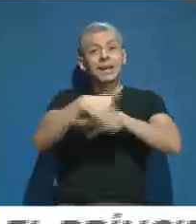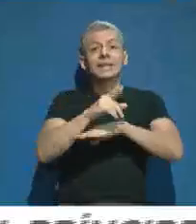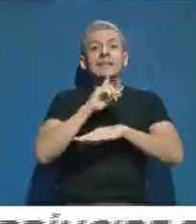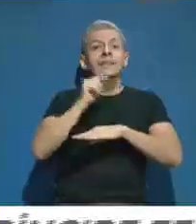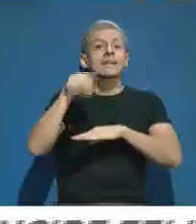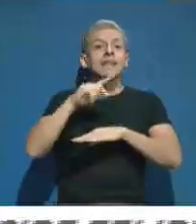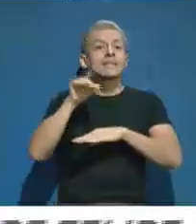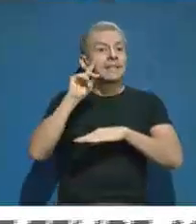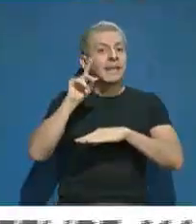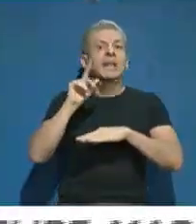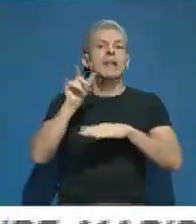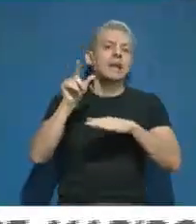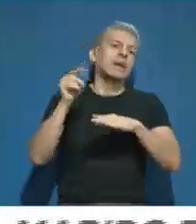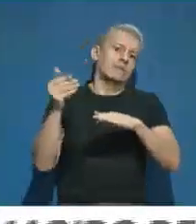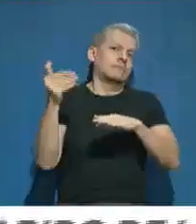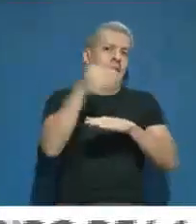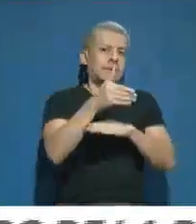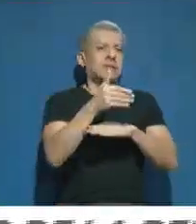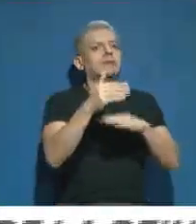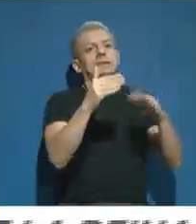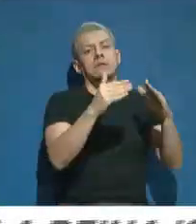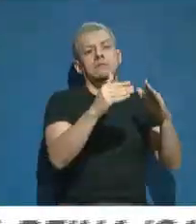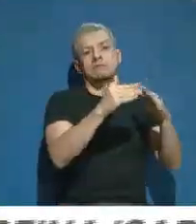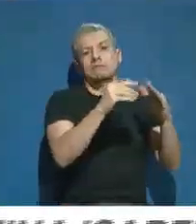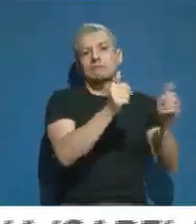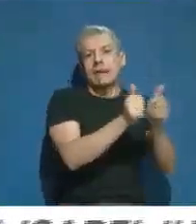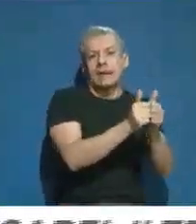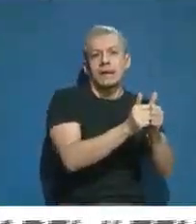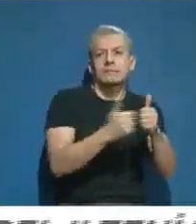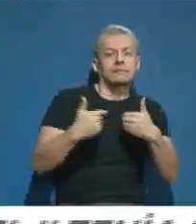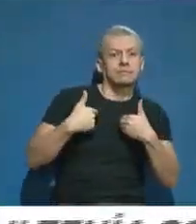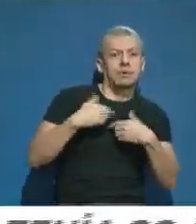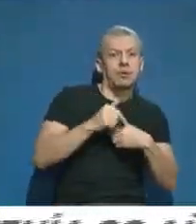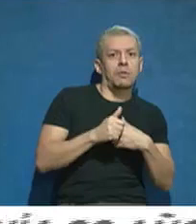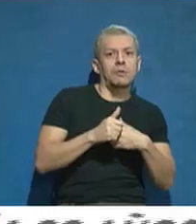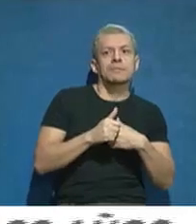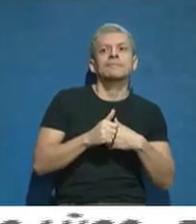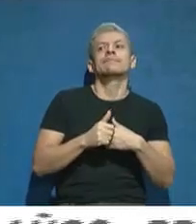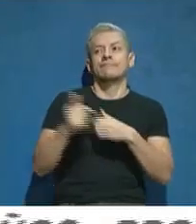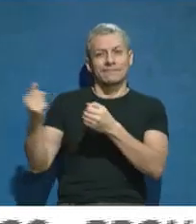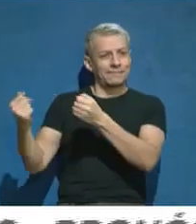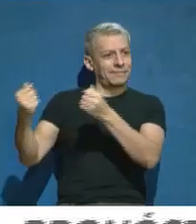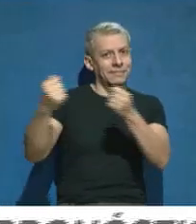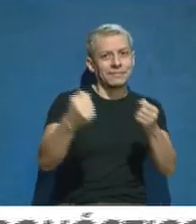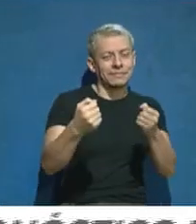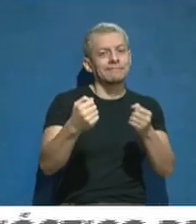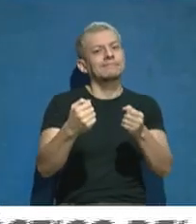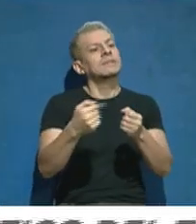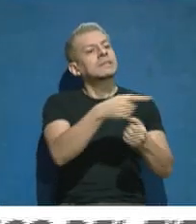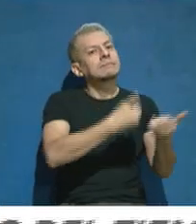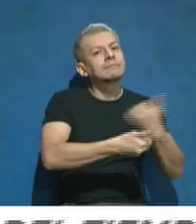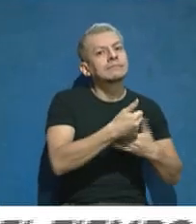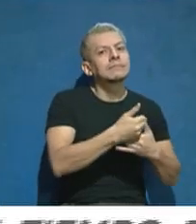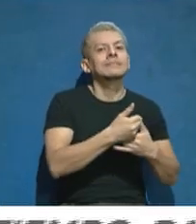notificación a esta pareja que fue víctima de uno de los atracos, y precisamente la familia no está. Se entiende, la pareja no está, se entiende que su